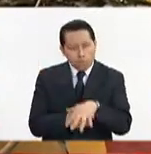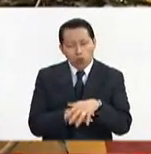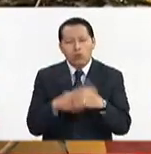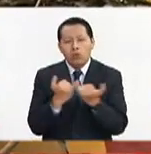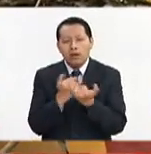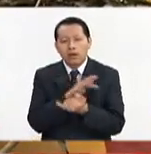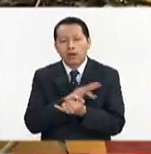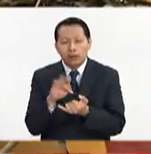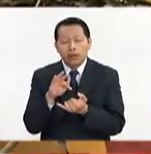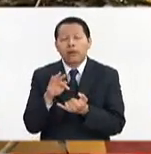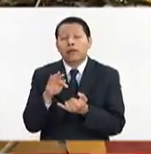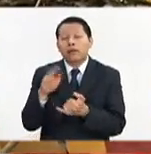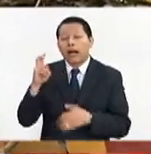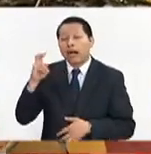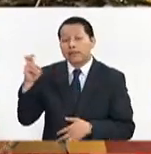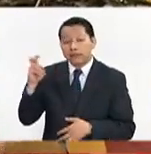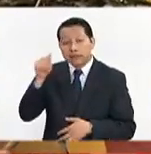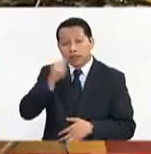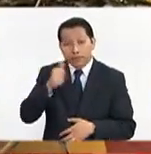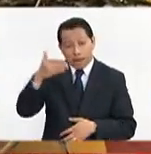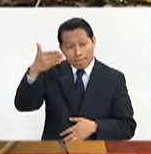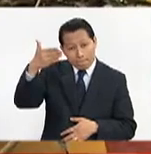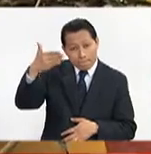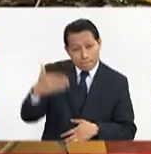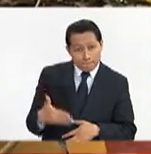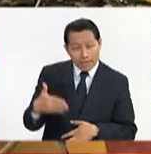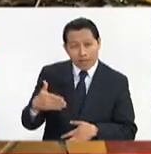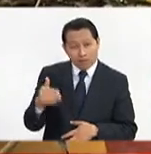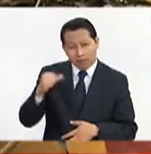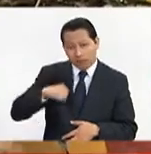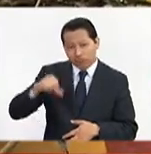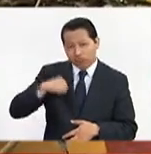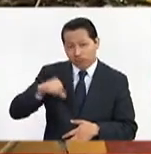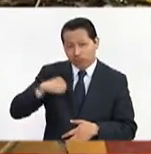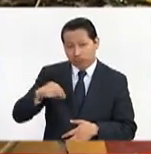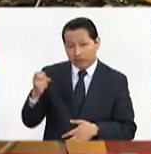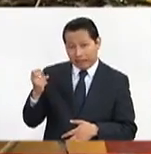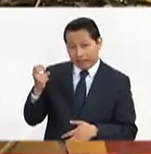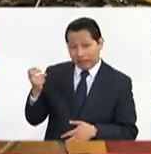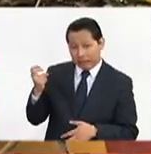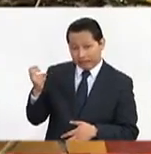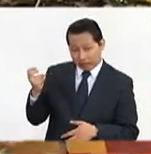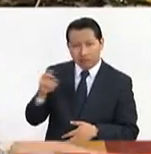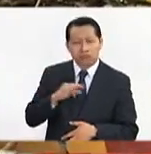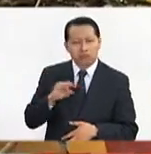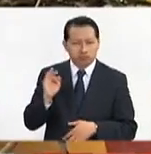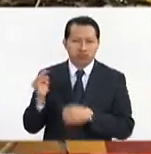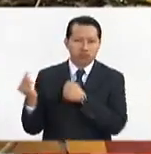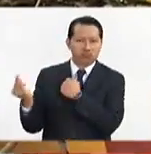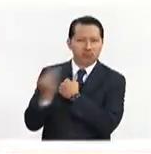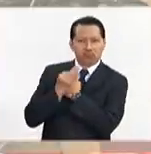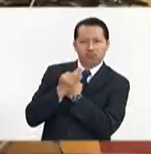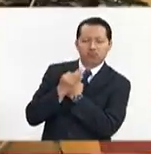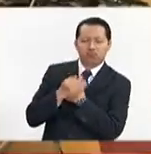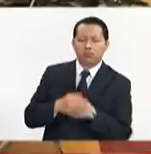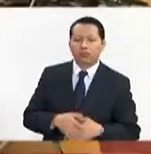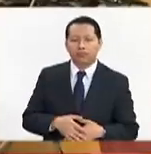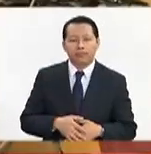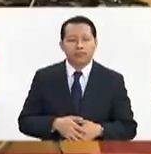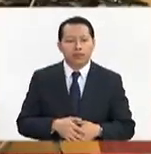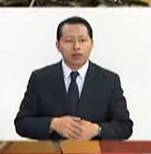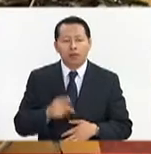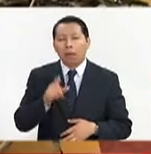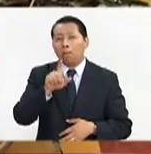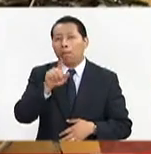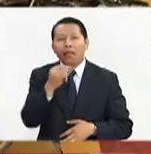Esta barda de contención que siempre tienen las casas antiguas fue la que me amortiguó y nosotros quedamos ahí. Escaso